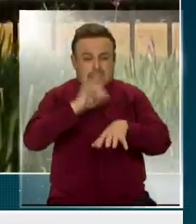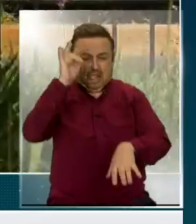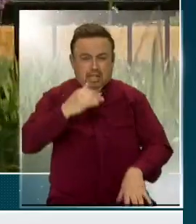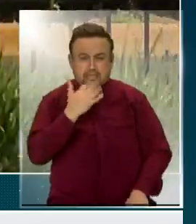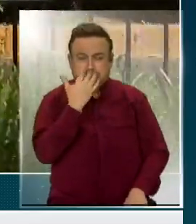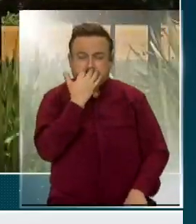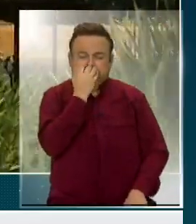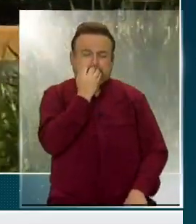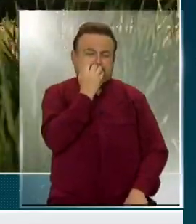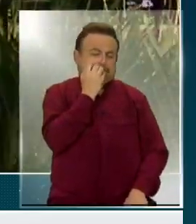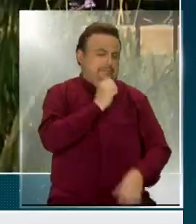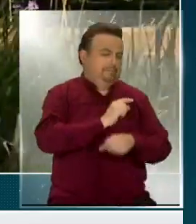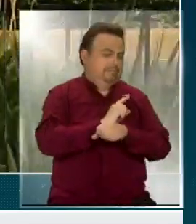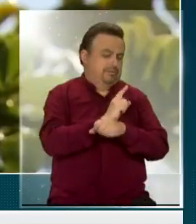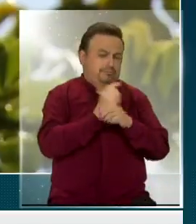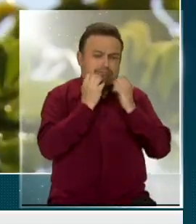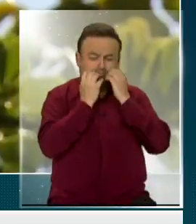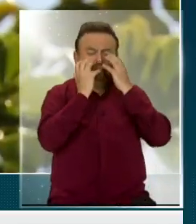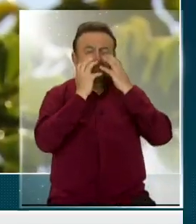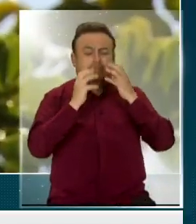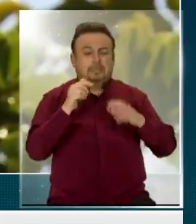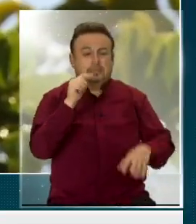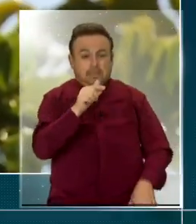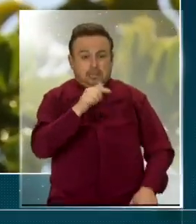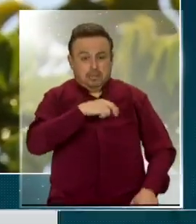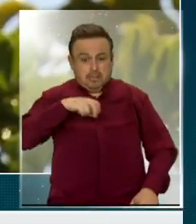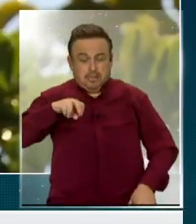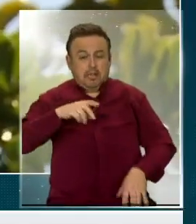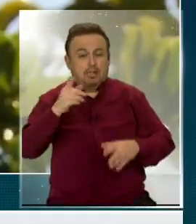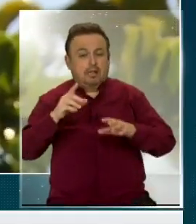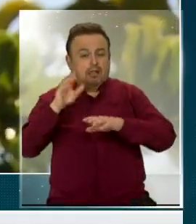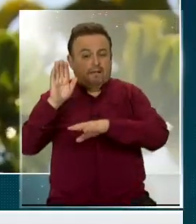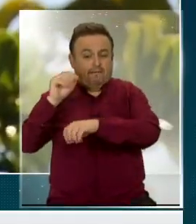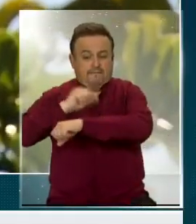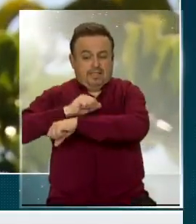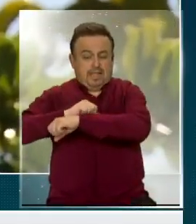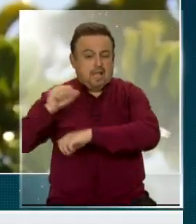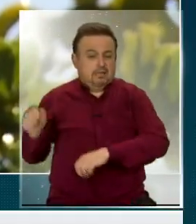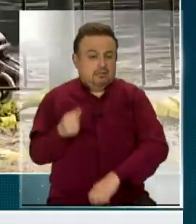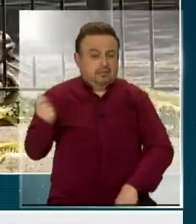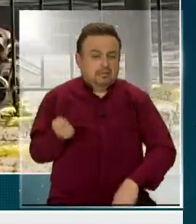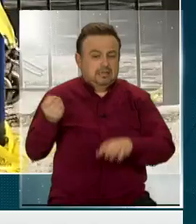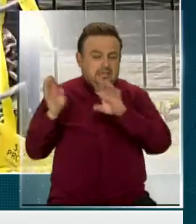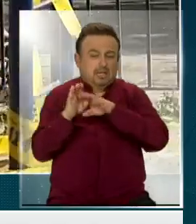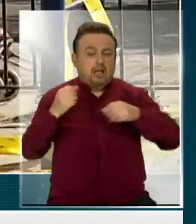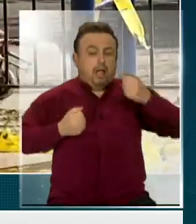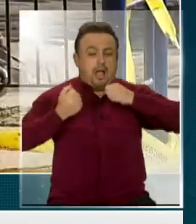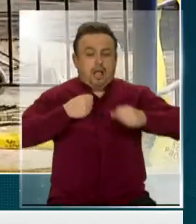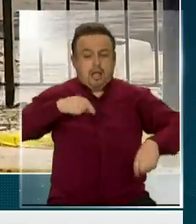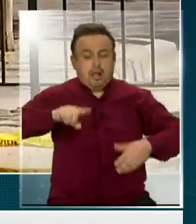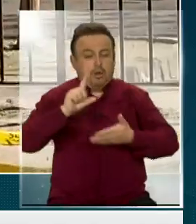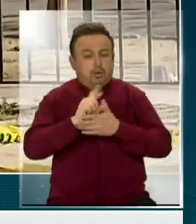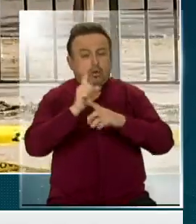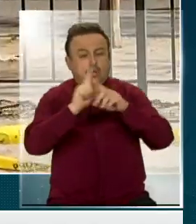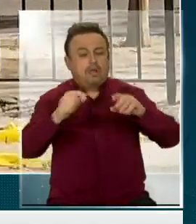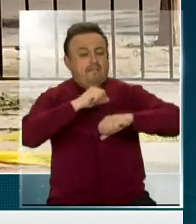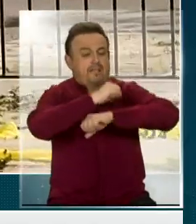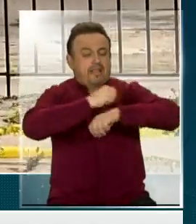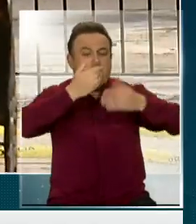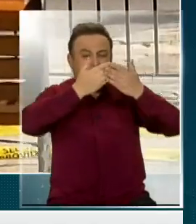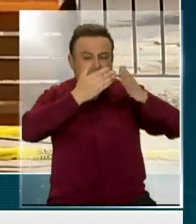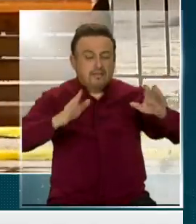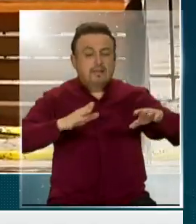una respuesta inflamatoria muy grande. Entonces usted, si pasa por ahí, cierra las ventanas. No haga deporte en esa zona. Abra sus